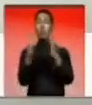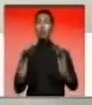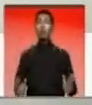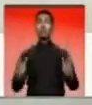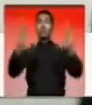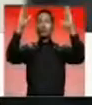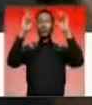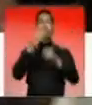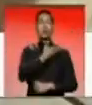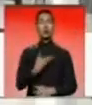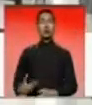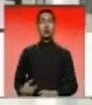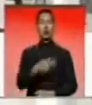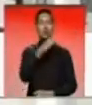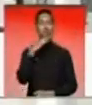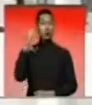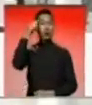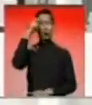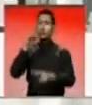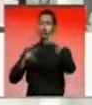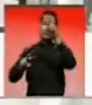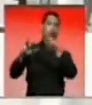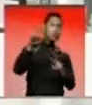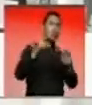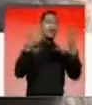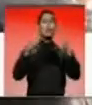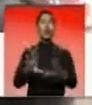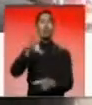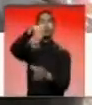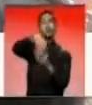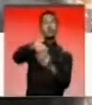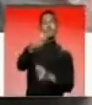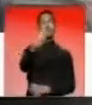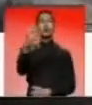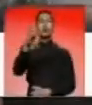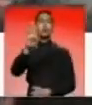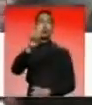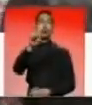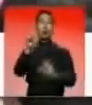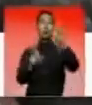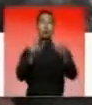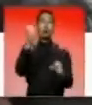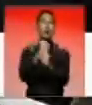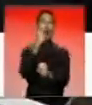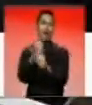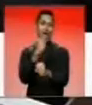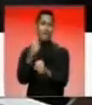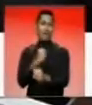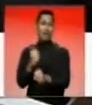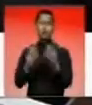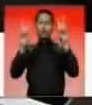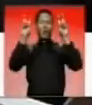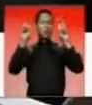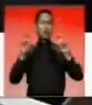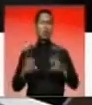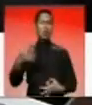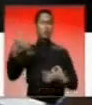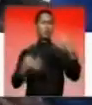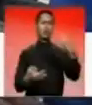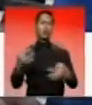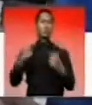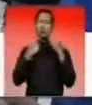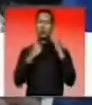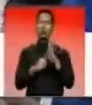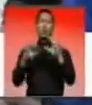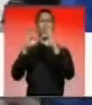el presidente Rafael Correa, trabajan ya 241 servidores para resolver casos de todas las ramas de justicia, como atención a